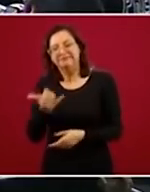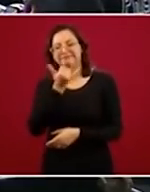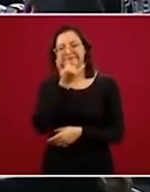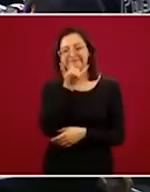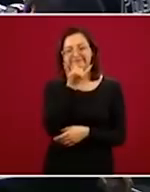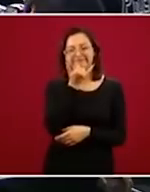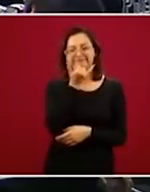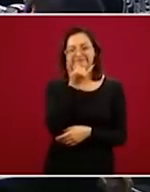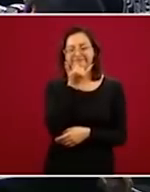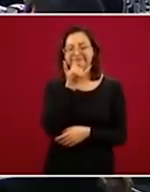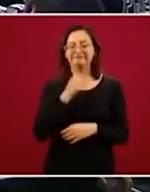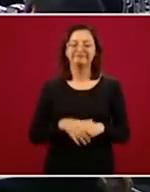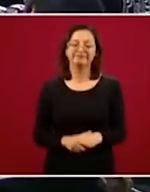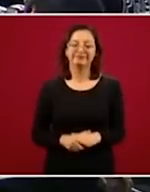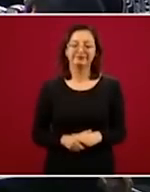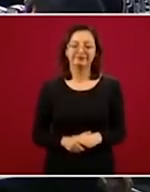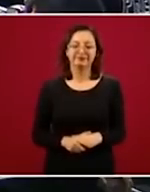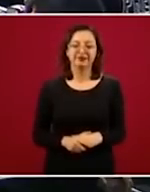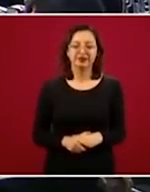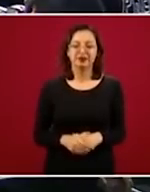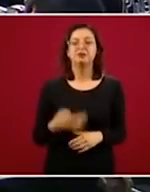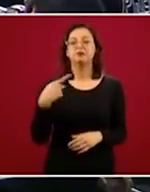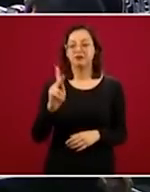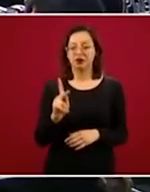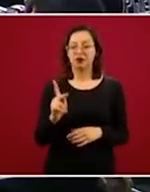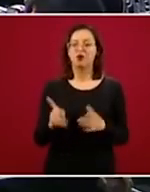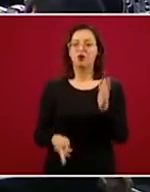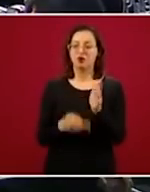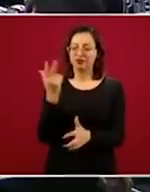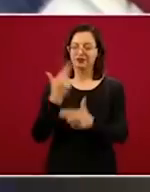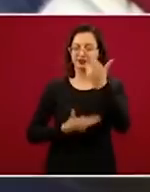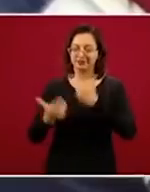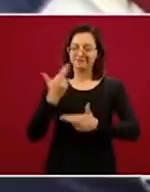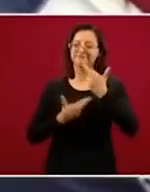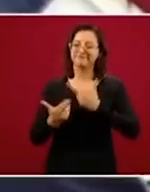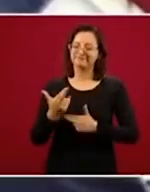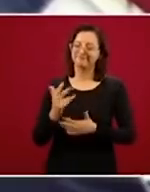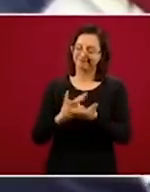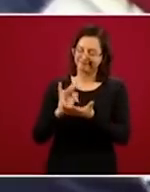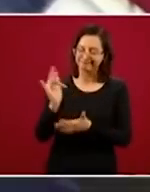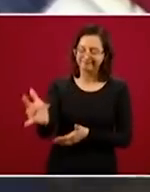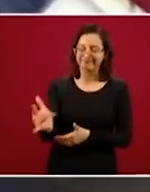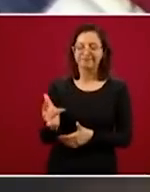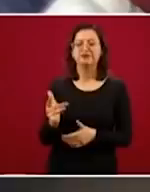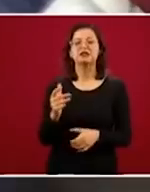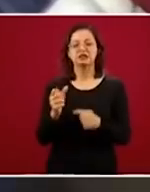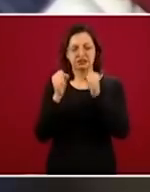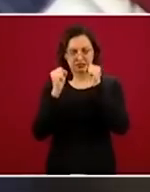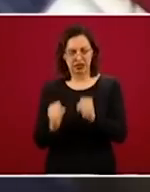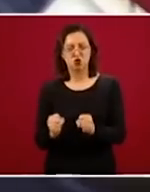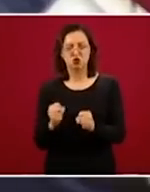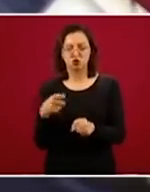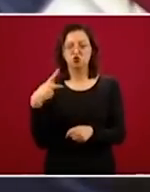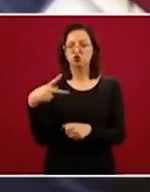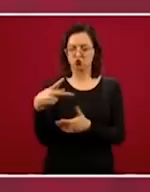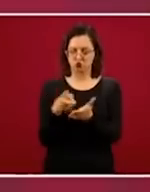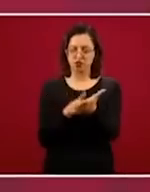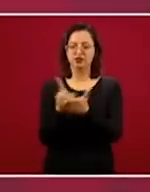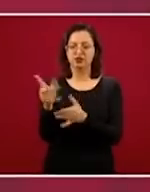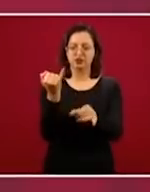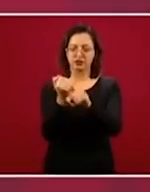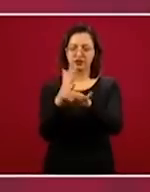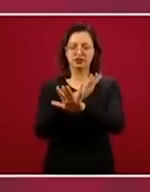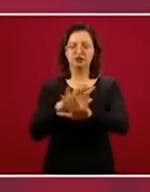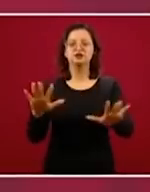no pero qué bueno que regresar va a garantizarse el derecho a la información